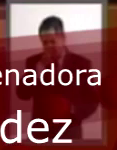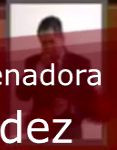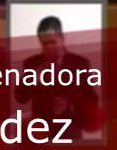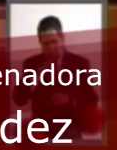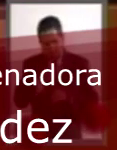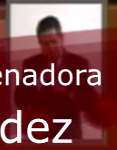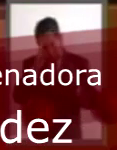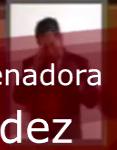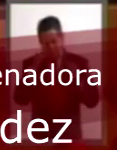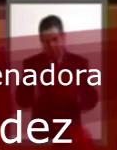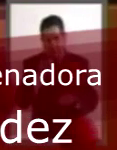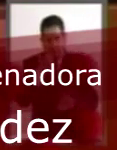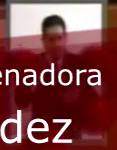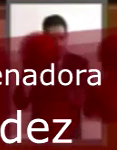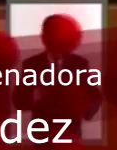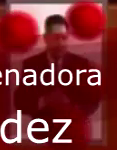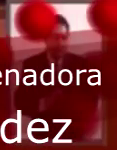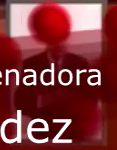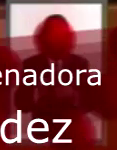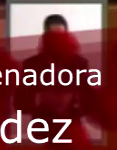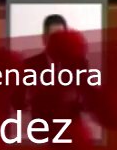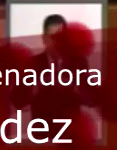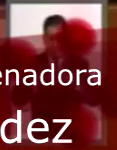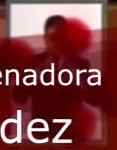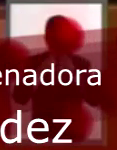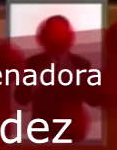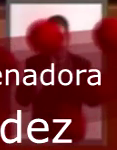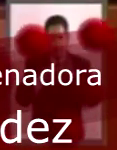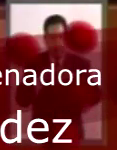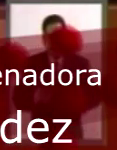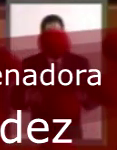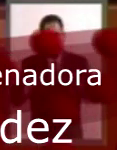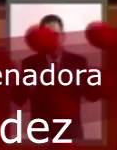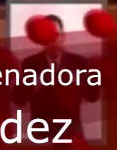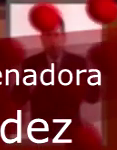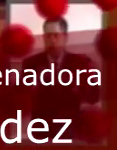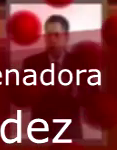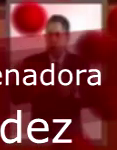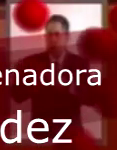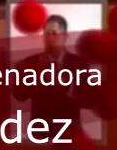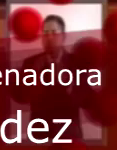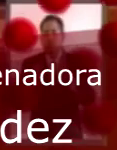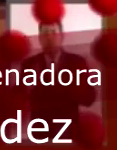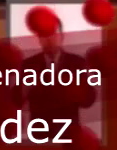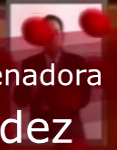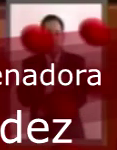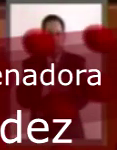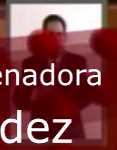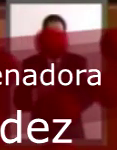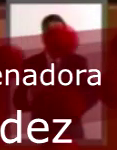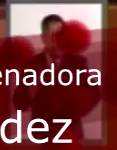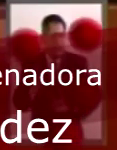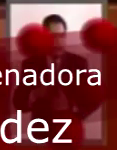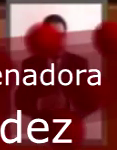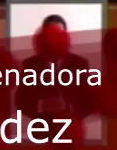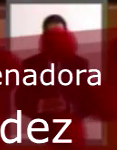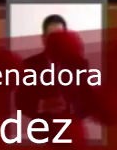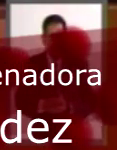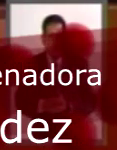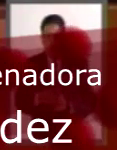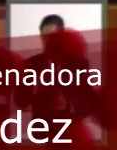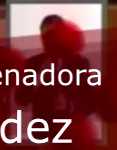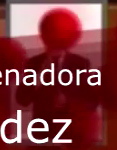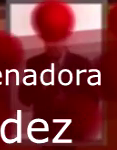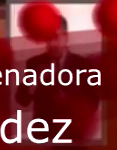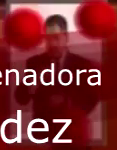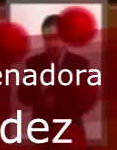ocupa. Es necesario fortalecer a este vínculo más importante de la sociedad, que es la familia, a través de que estas madres de